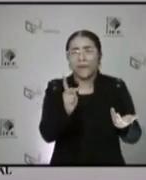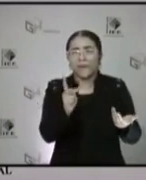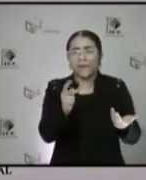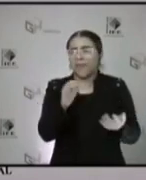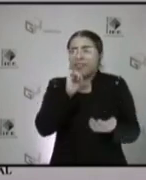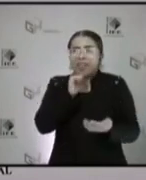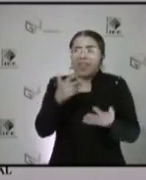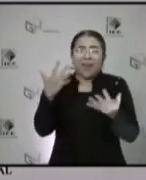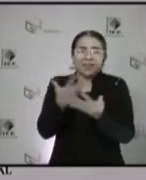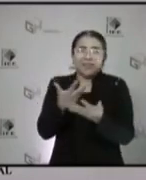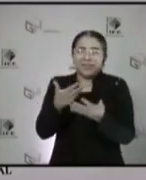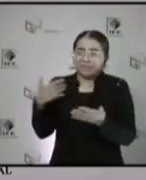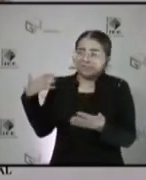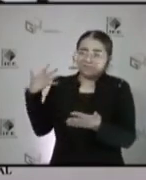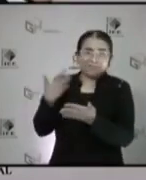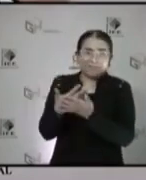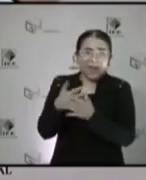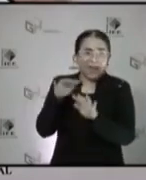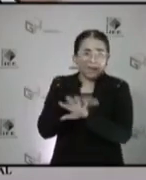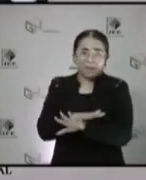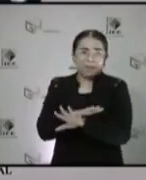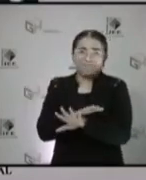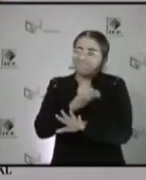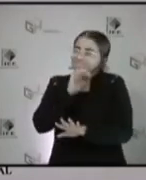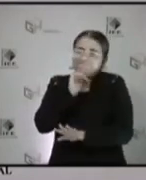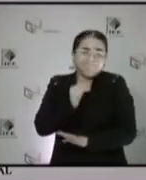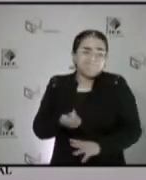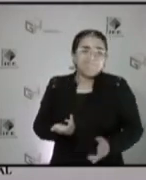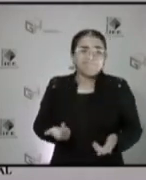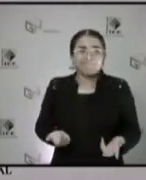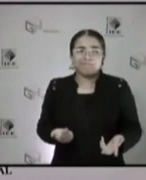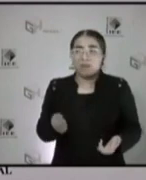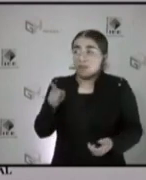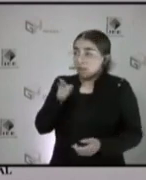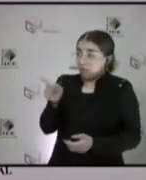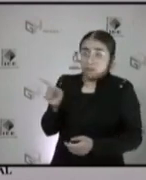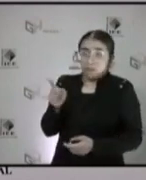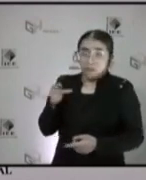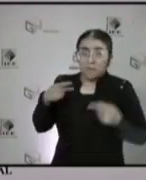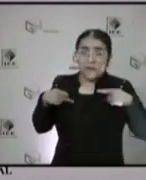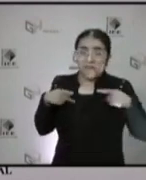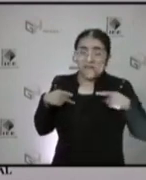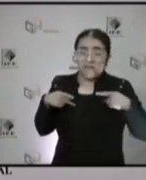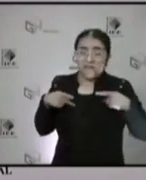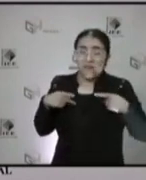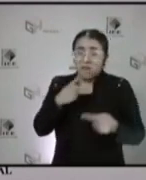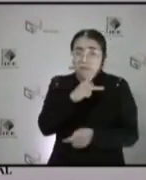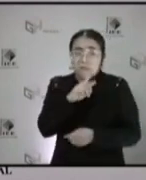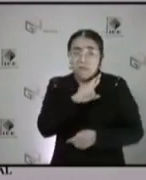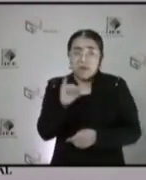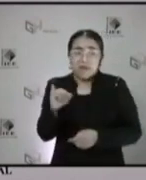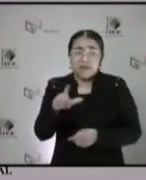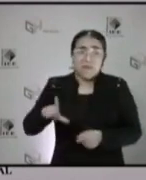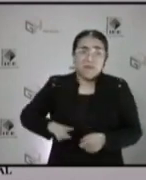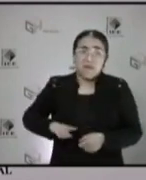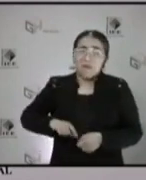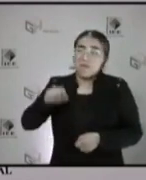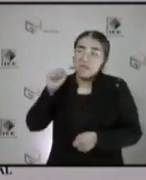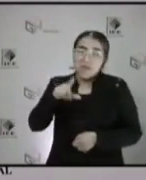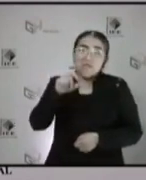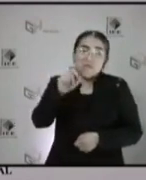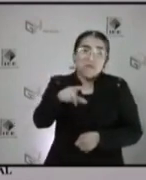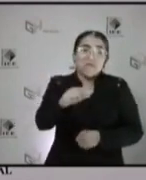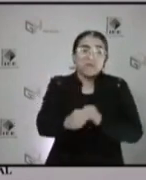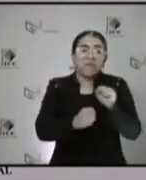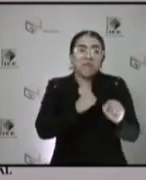diciendo, nada de esto va a existir. Estas personas llevan toda su vida en el PRI gobierno hace muchos años. ¿Por qué nunca lo han